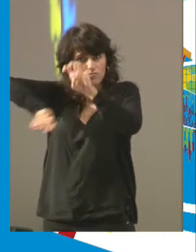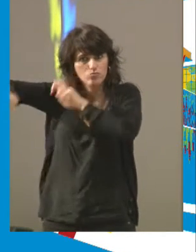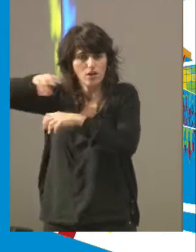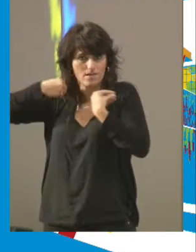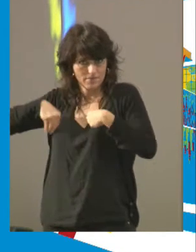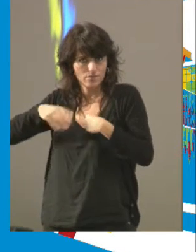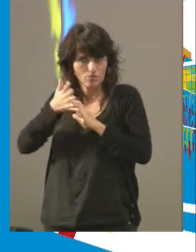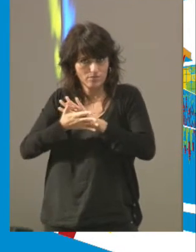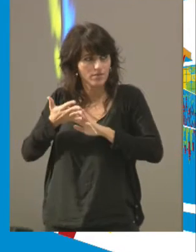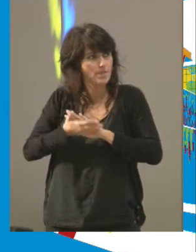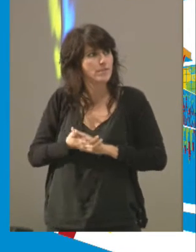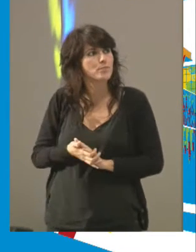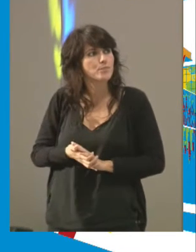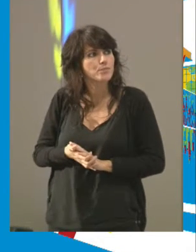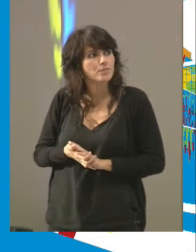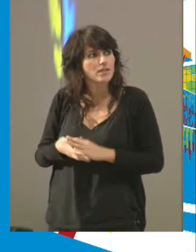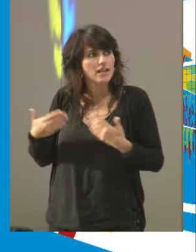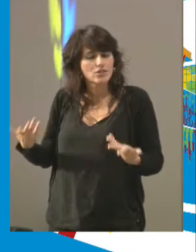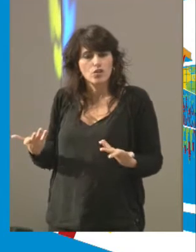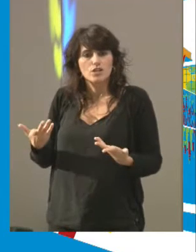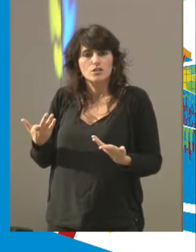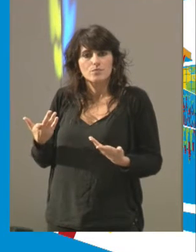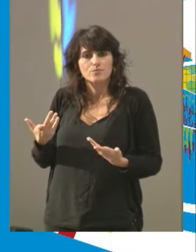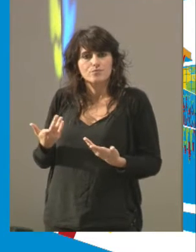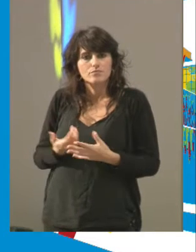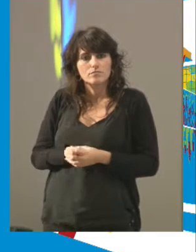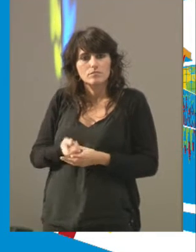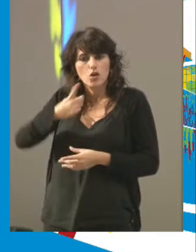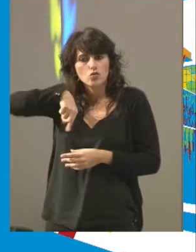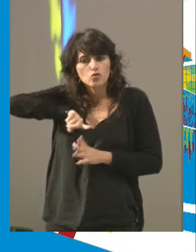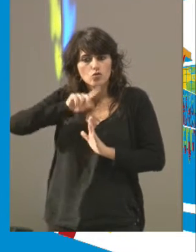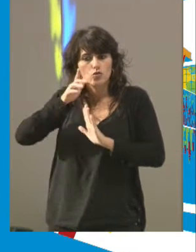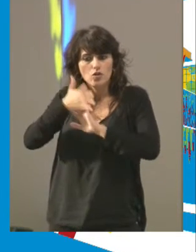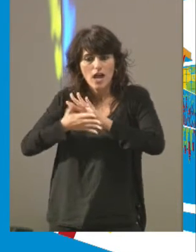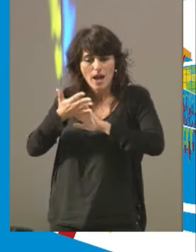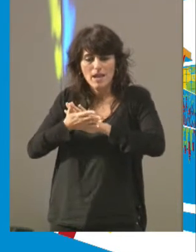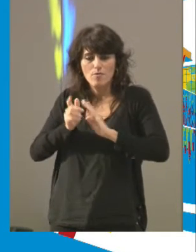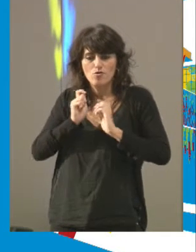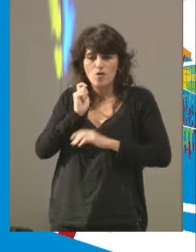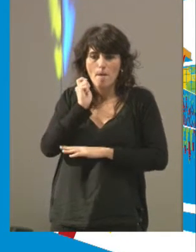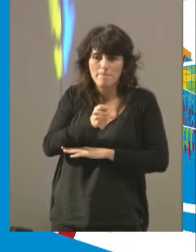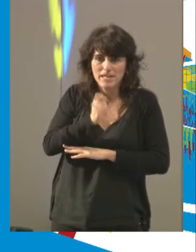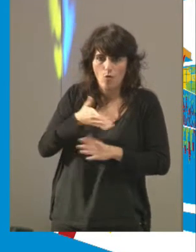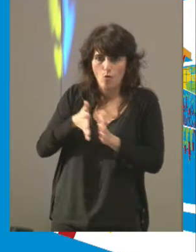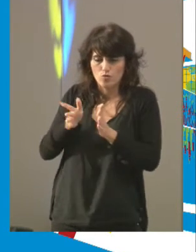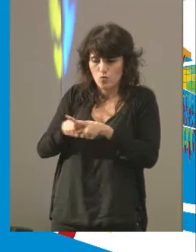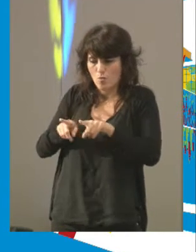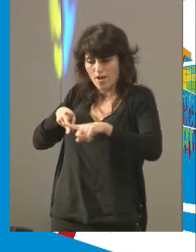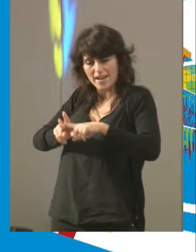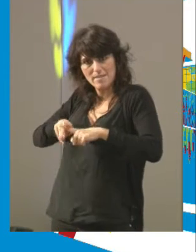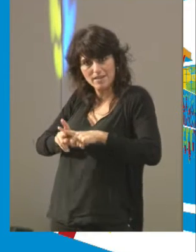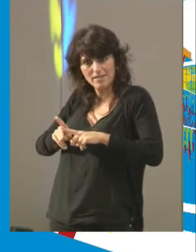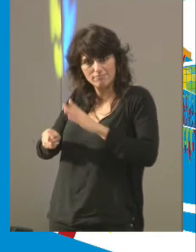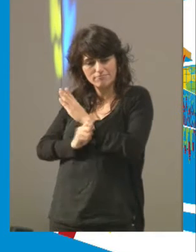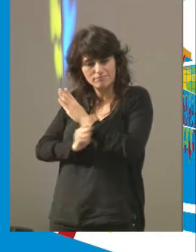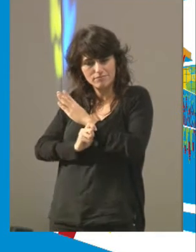datos. Entonces, esto que nosotros hablamos del pico del Big Data se llaman